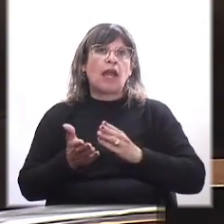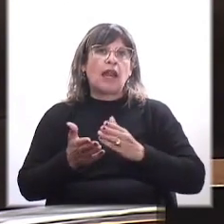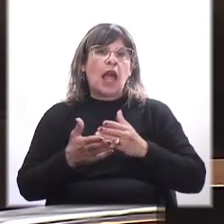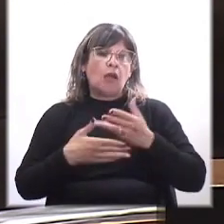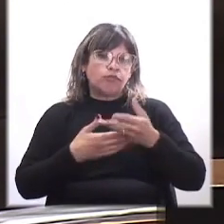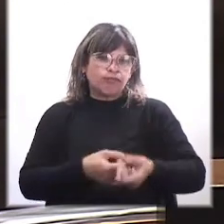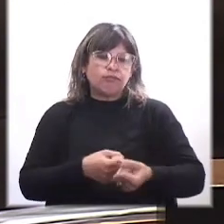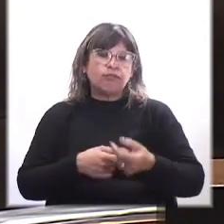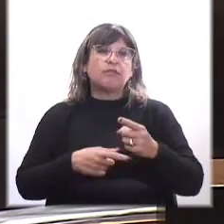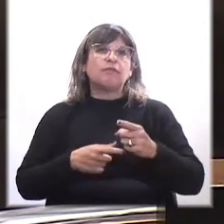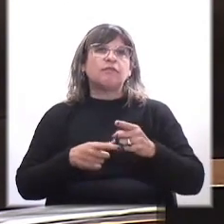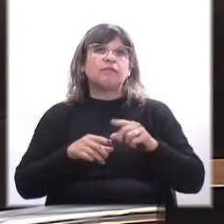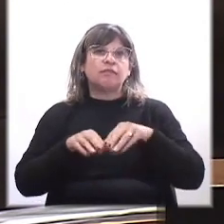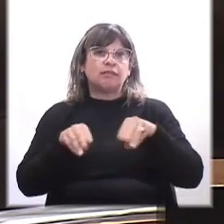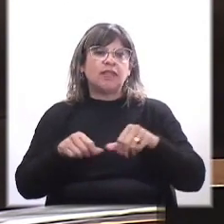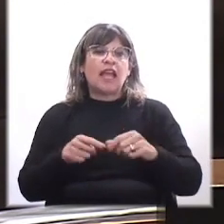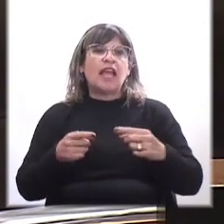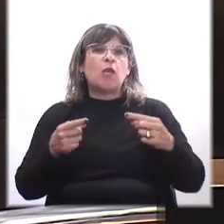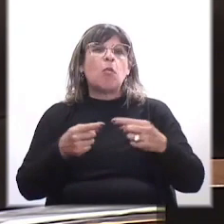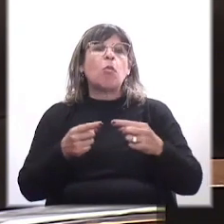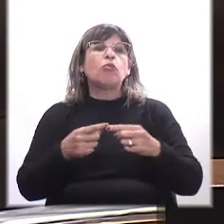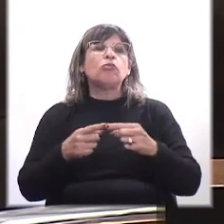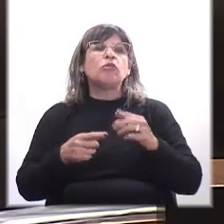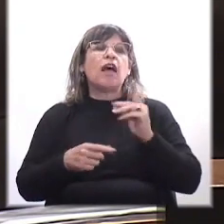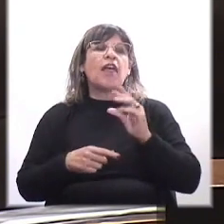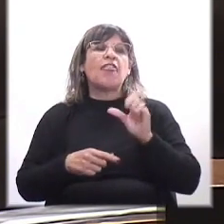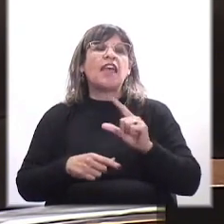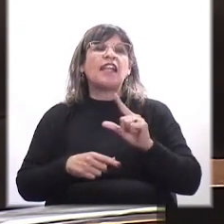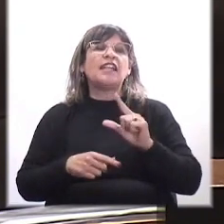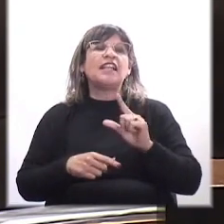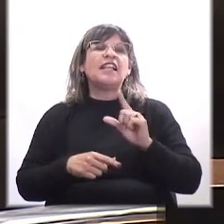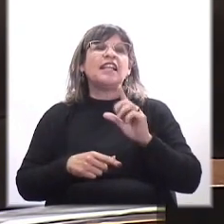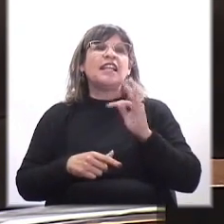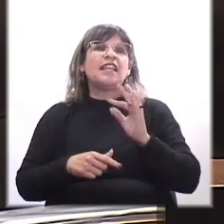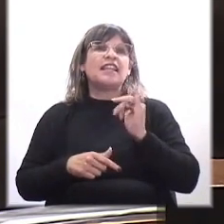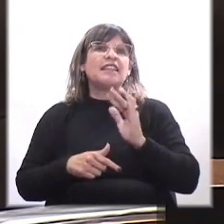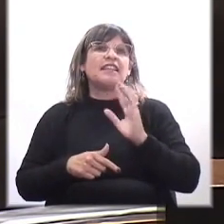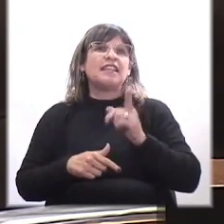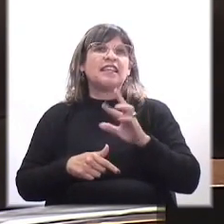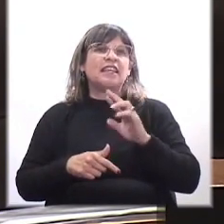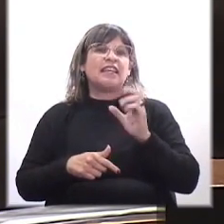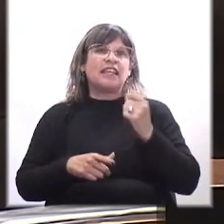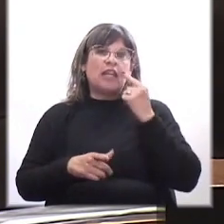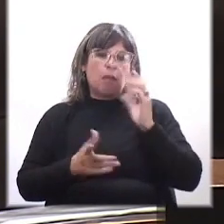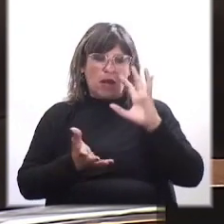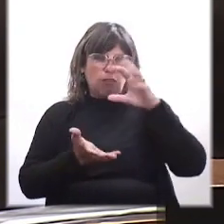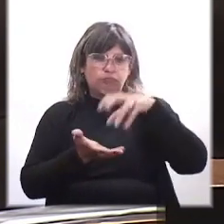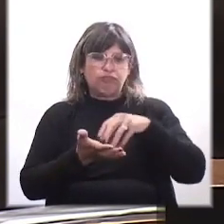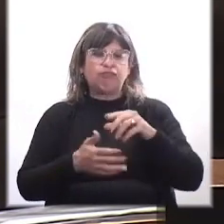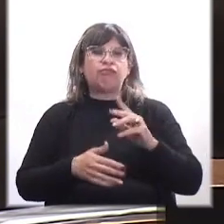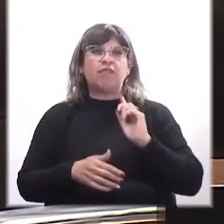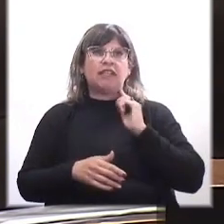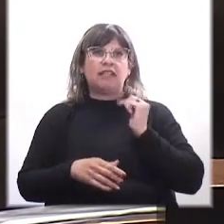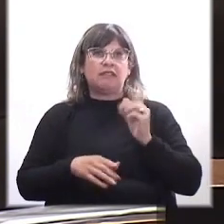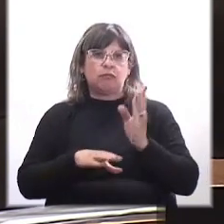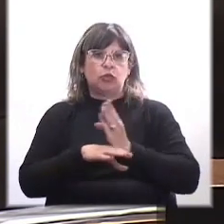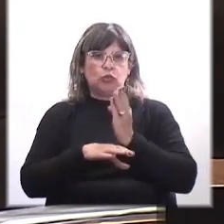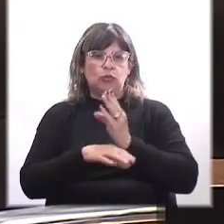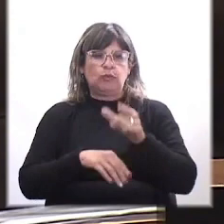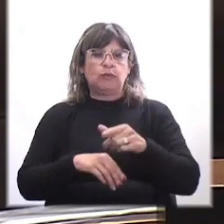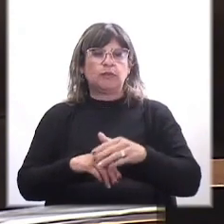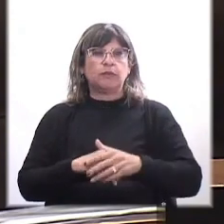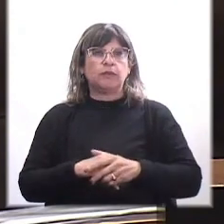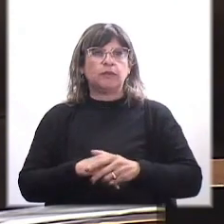predio de Puntas del Tigre, a los efectos de la instalación de una planta regasificadora.